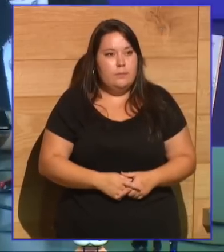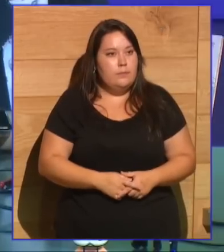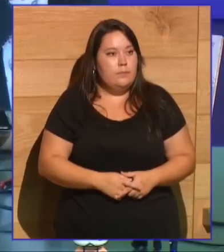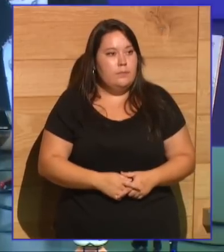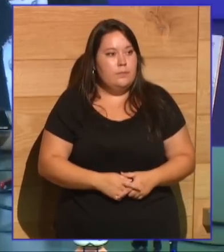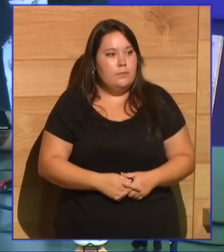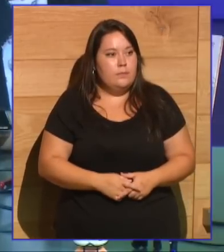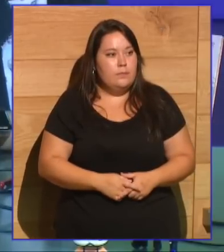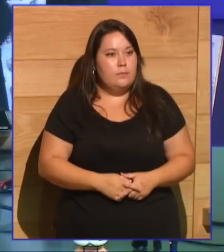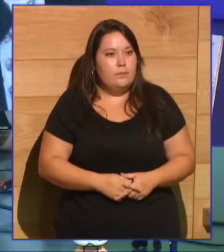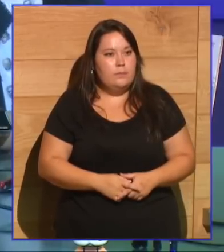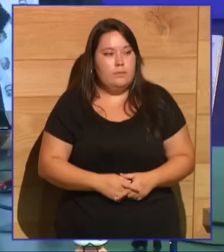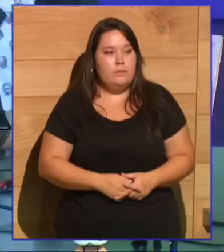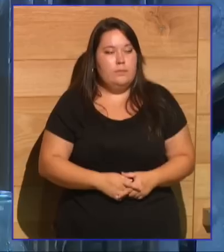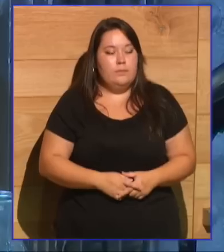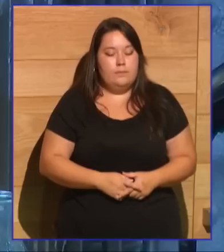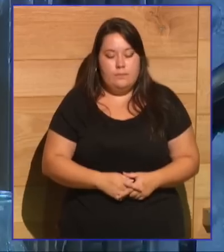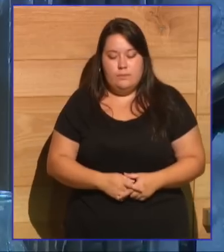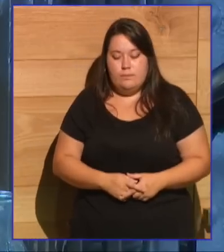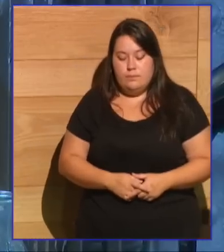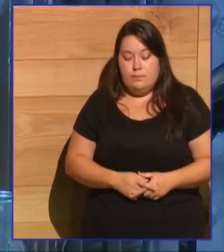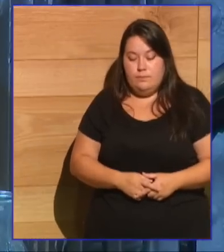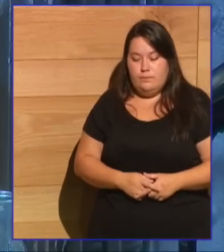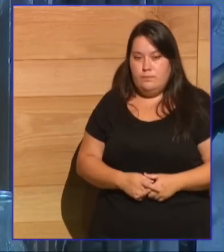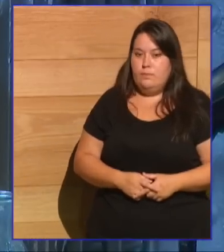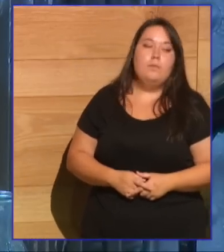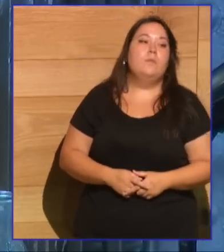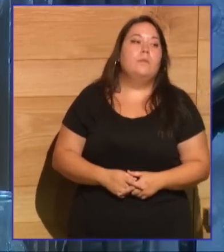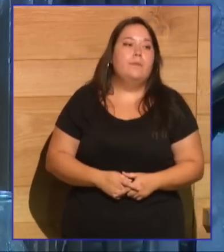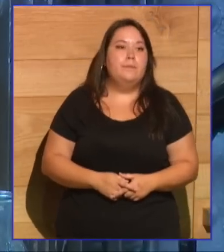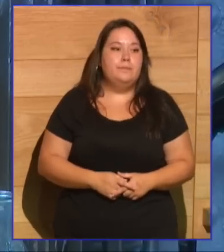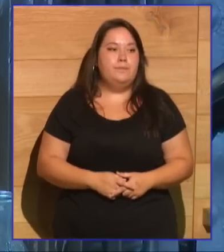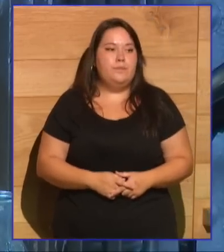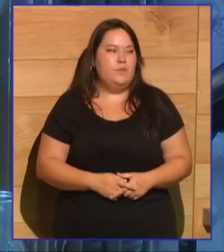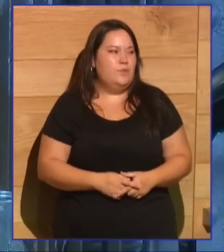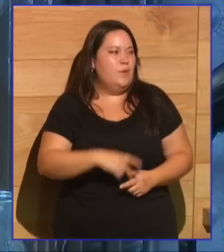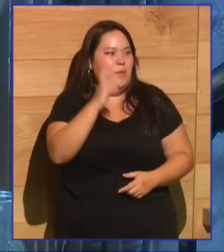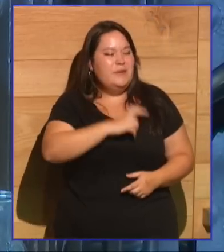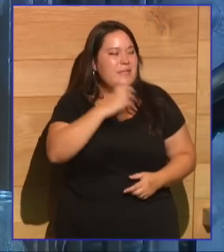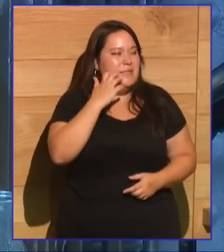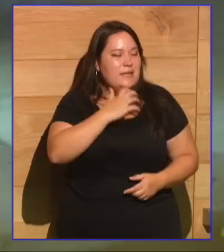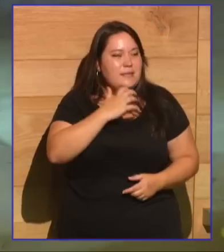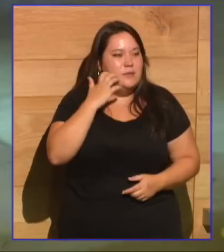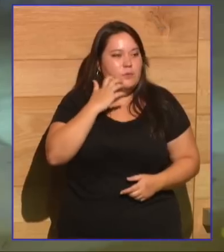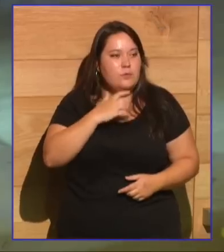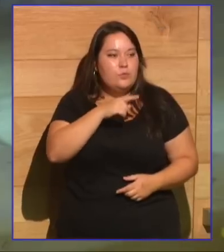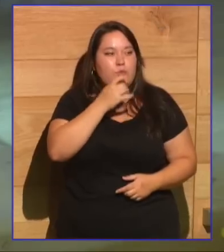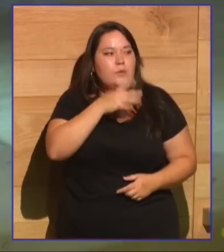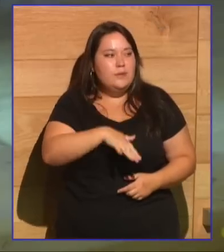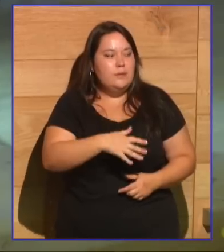gallego da igual a caer de un burro vale viene súper raro quién